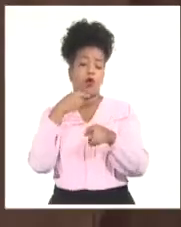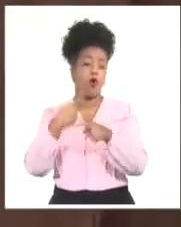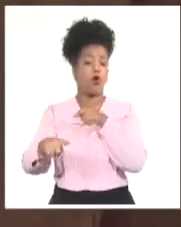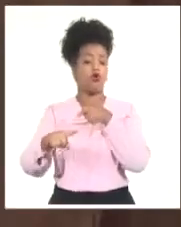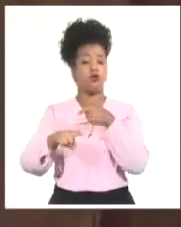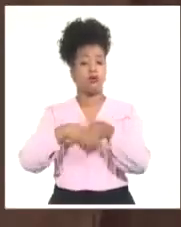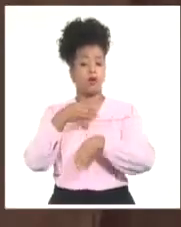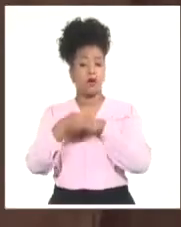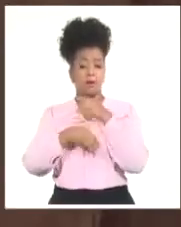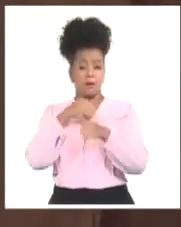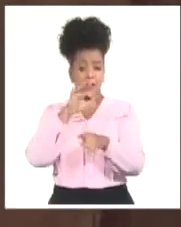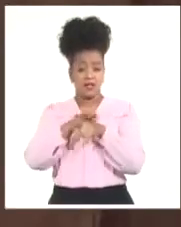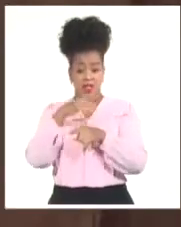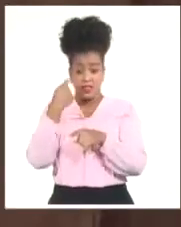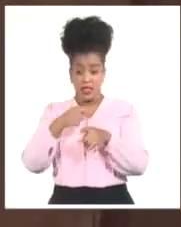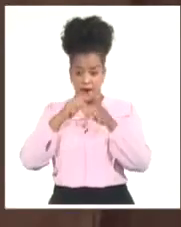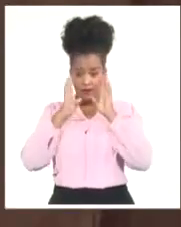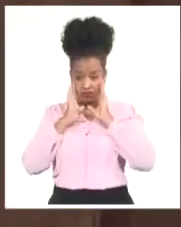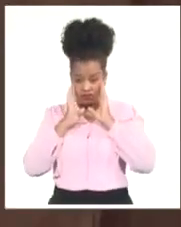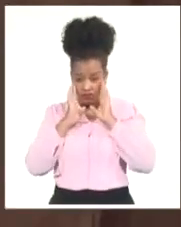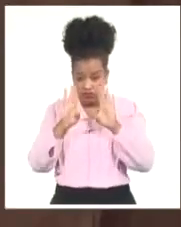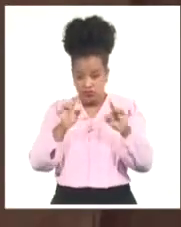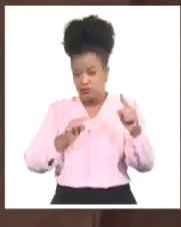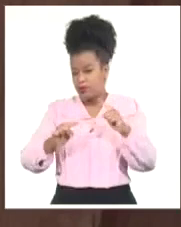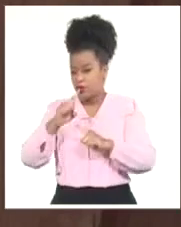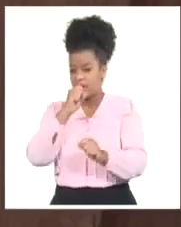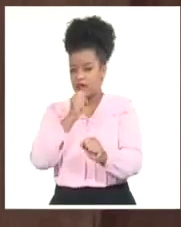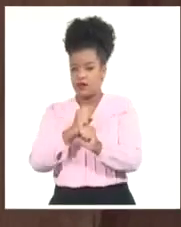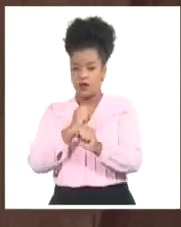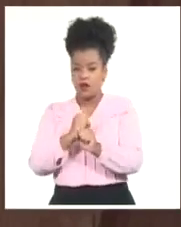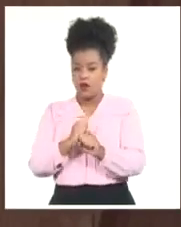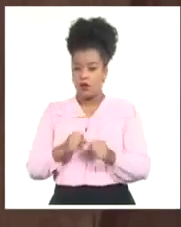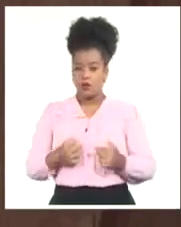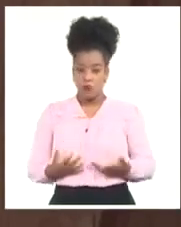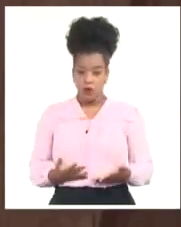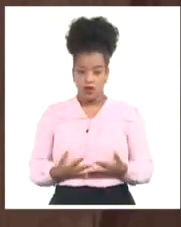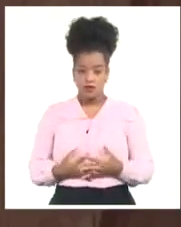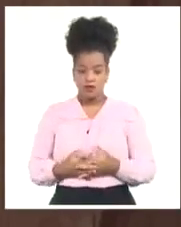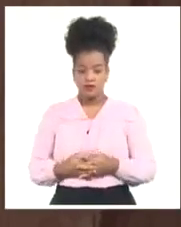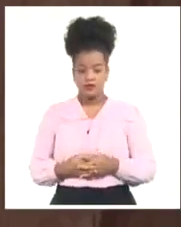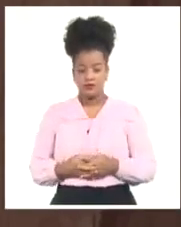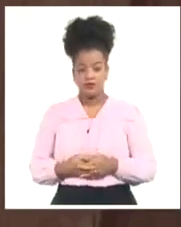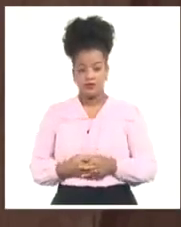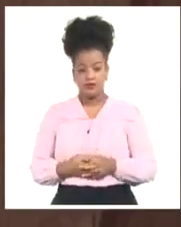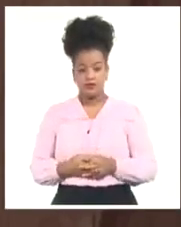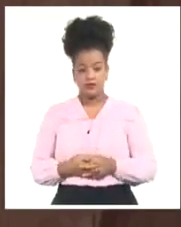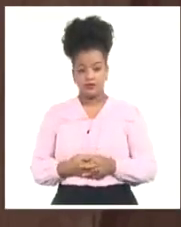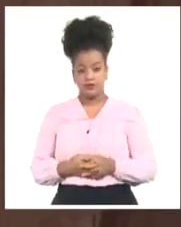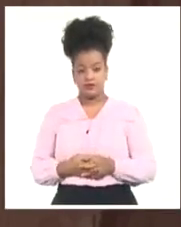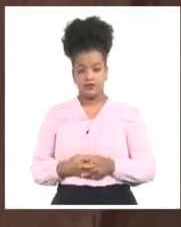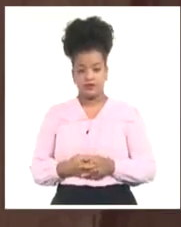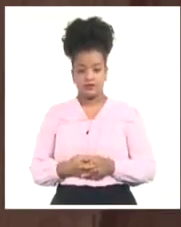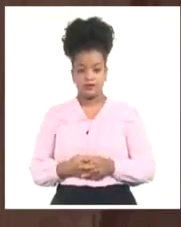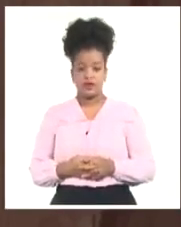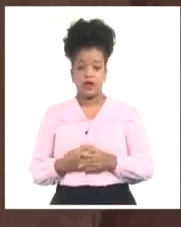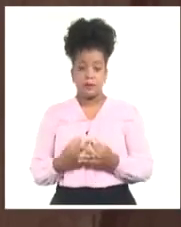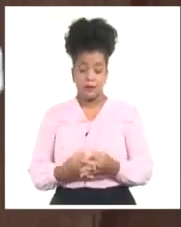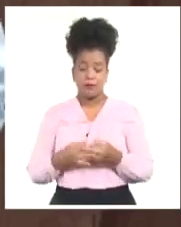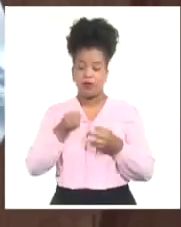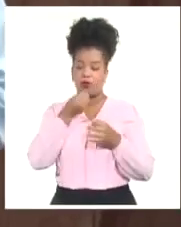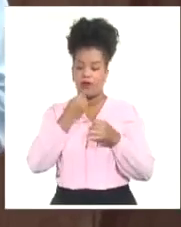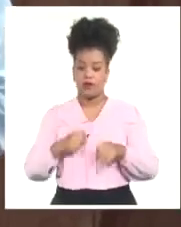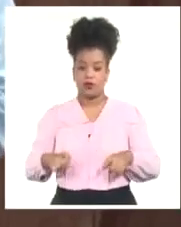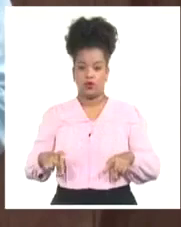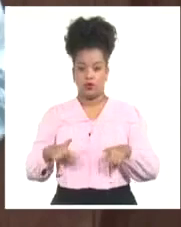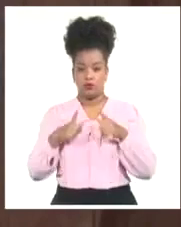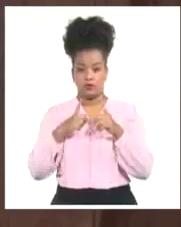hacer es enfocarnos, priorizar el trabajo en su implementación y garantizar su cumplimiento para poder